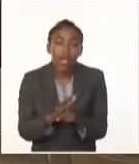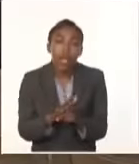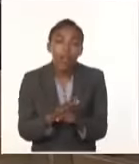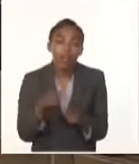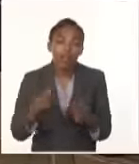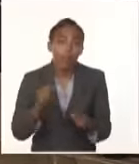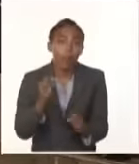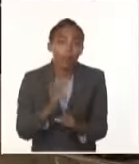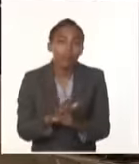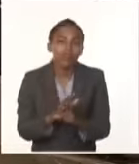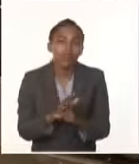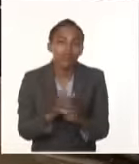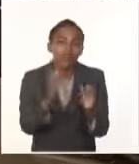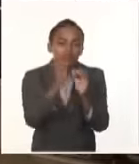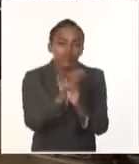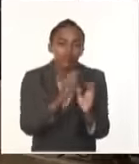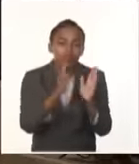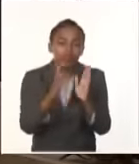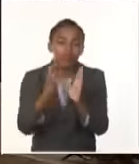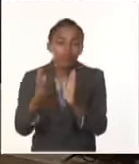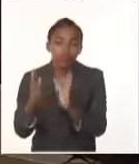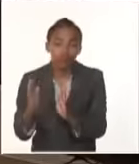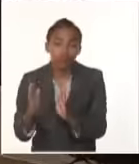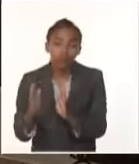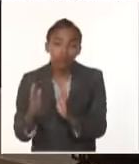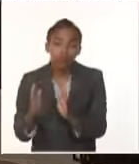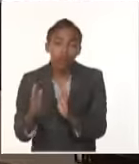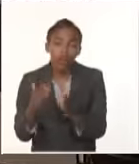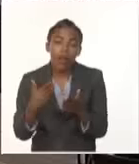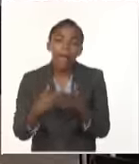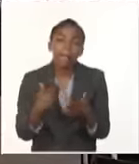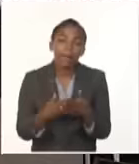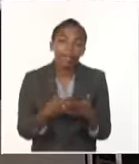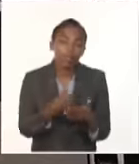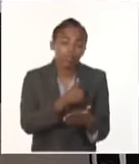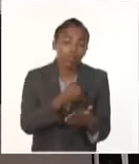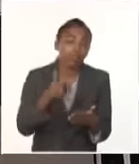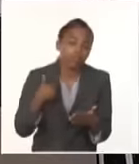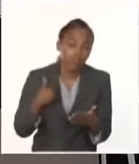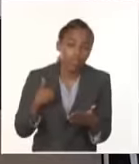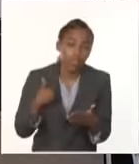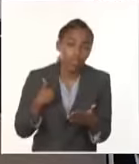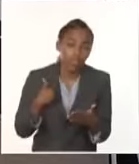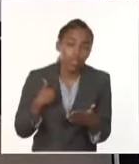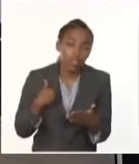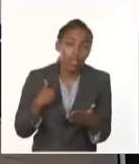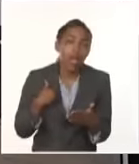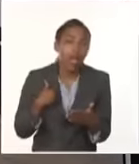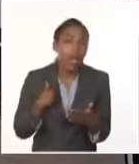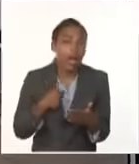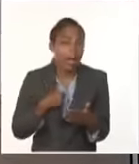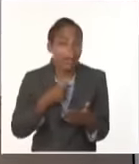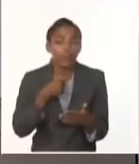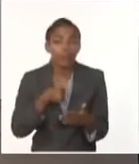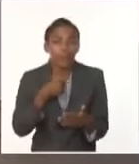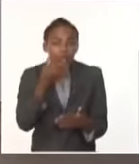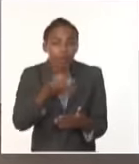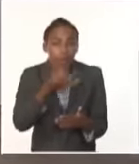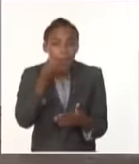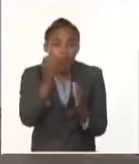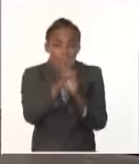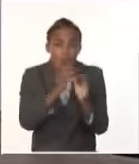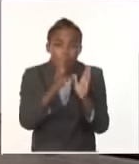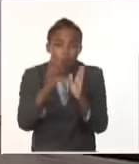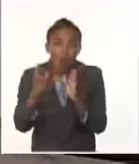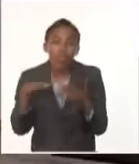poner orden, no solo en la gestión de las formas no estatales, porque cuando hablo de orden, no solo me refiero al control, sino